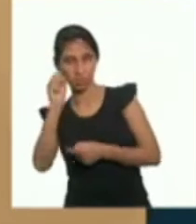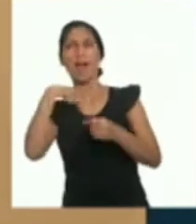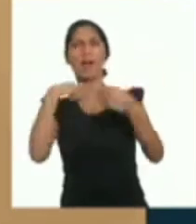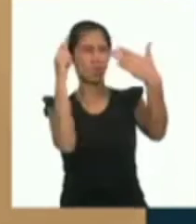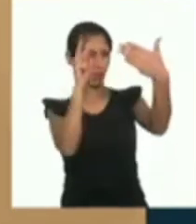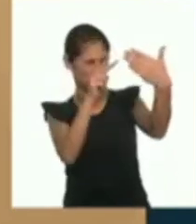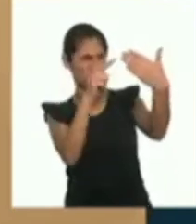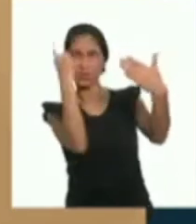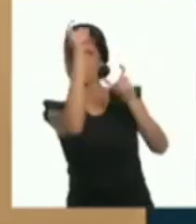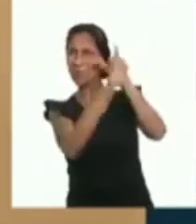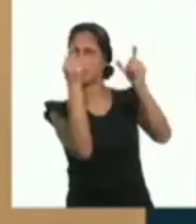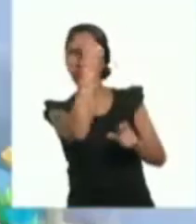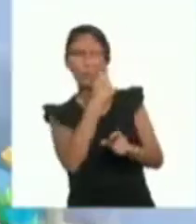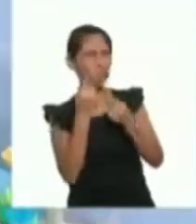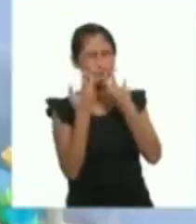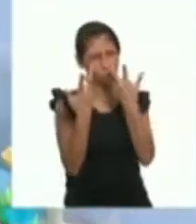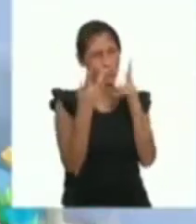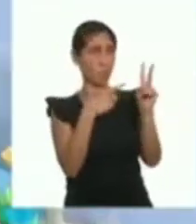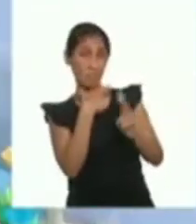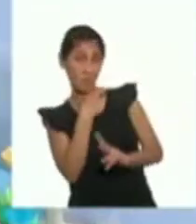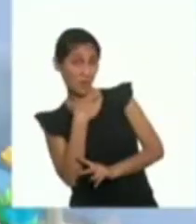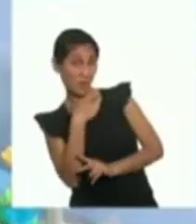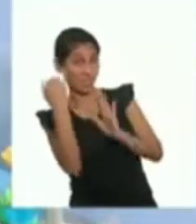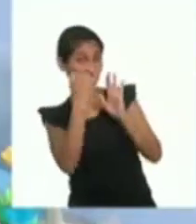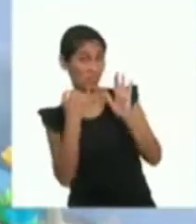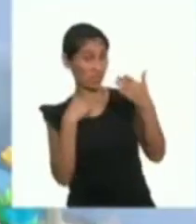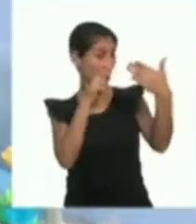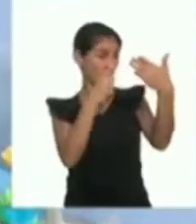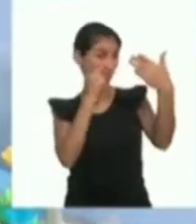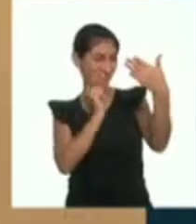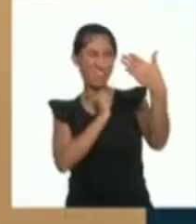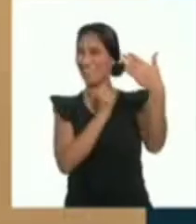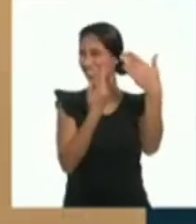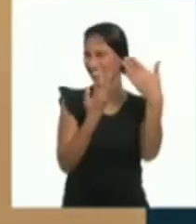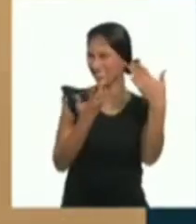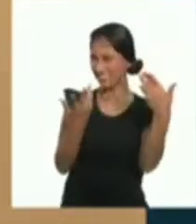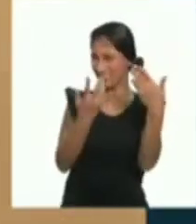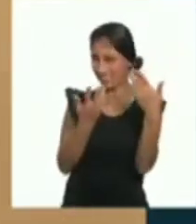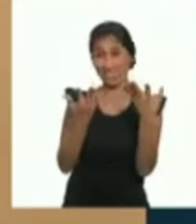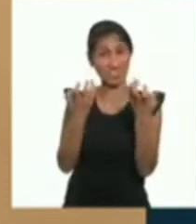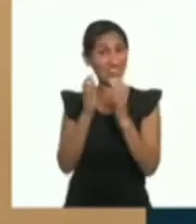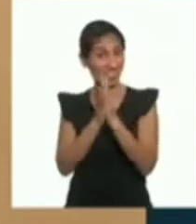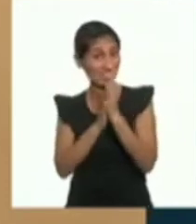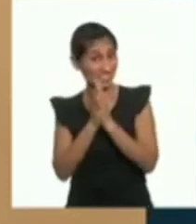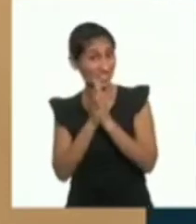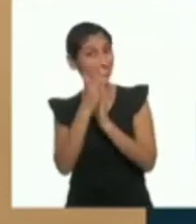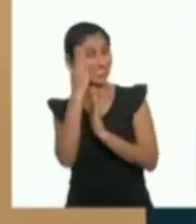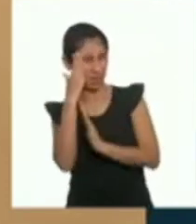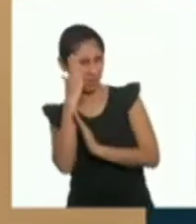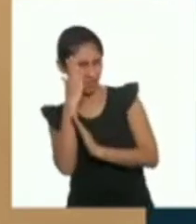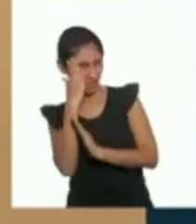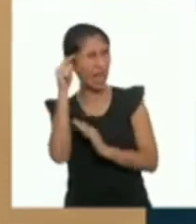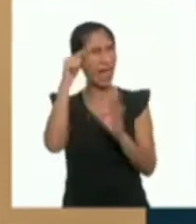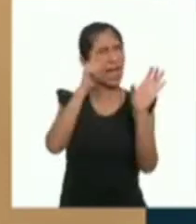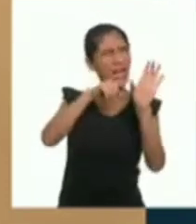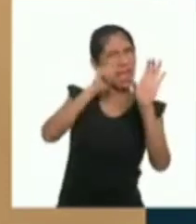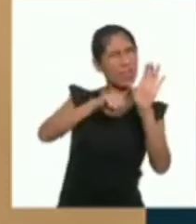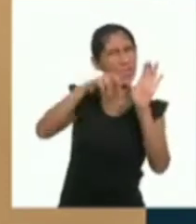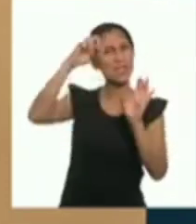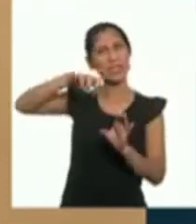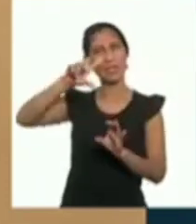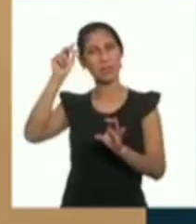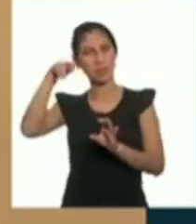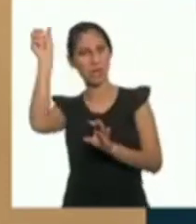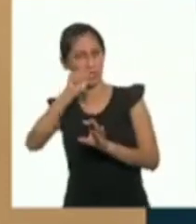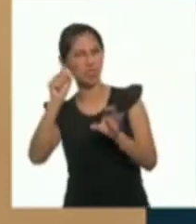mejor las expresiones y los detalles. Me gustan las imágenes donde puedo reconocer los detalles. Entonces seguro querrás conocer qué planos están incluidos dentro